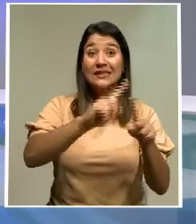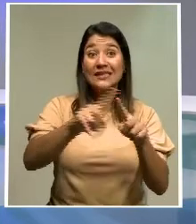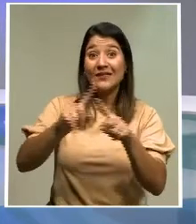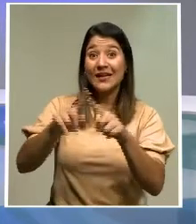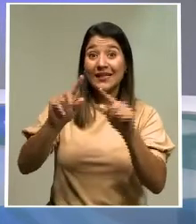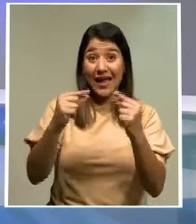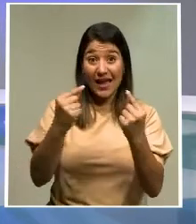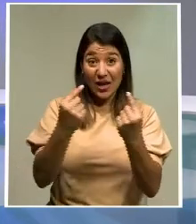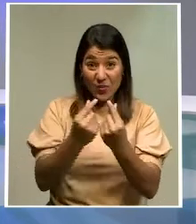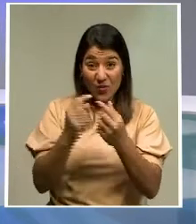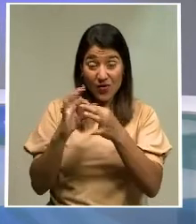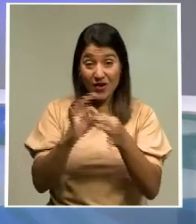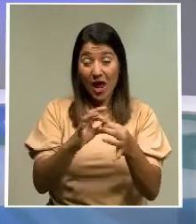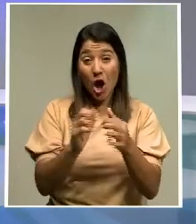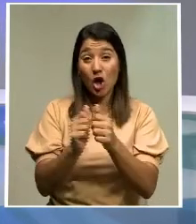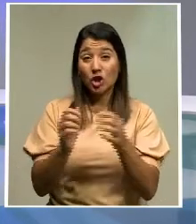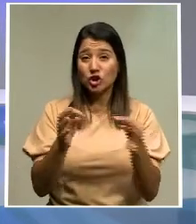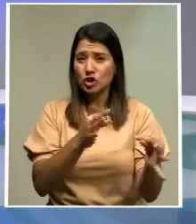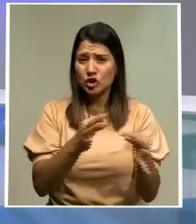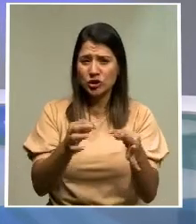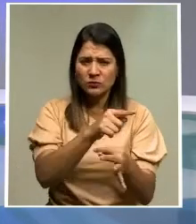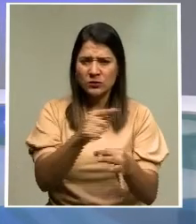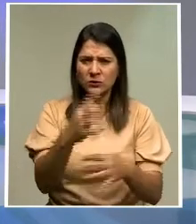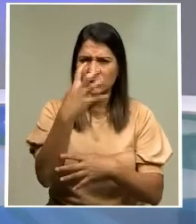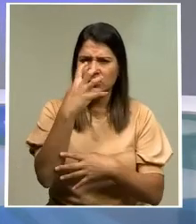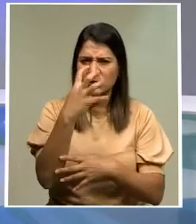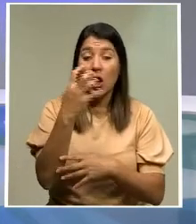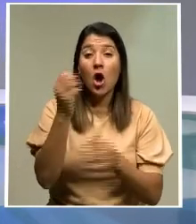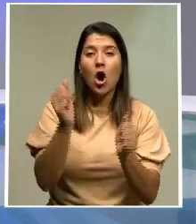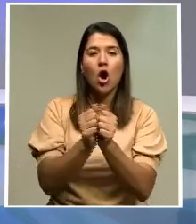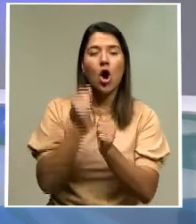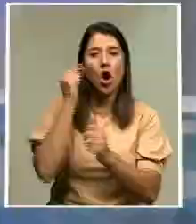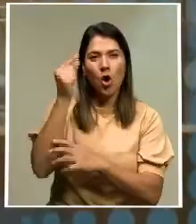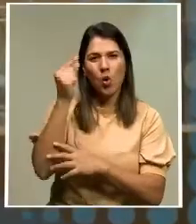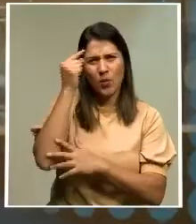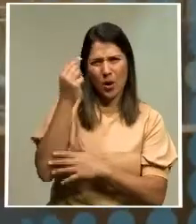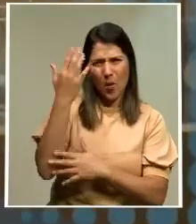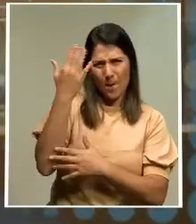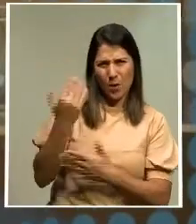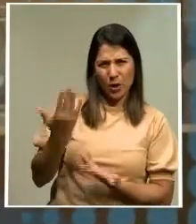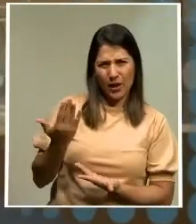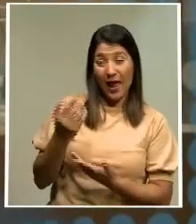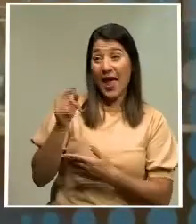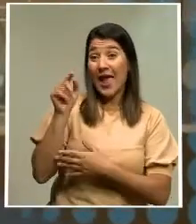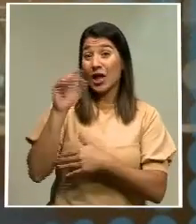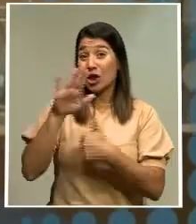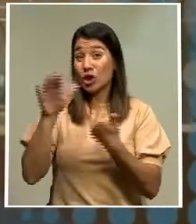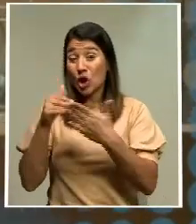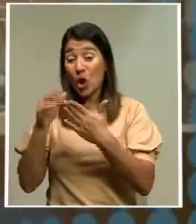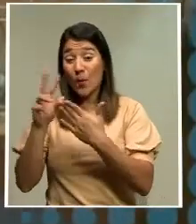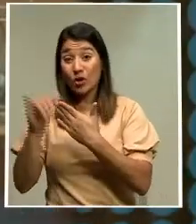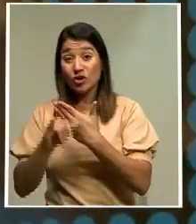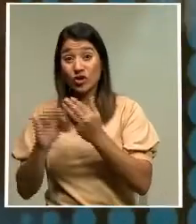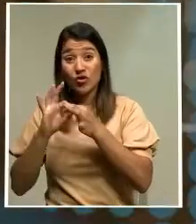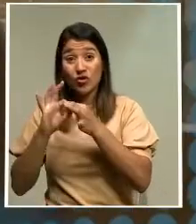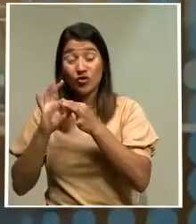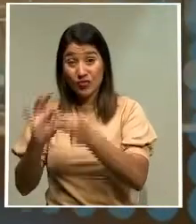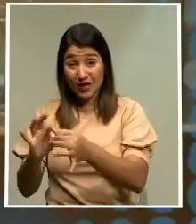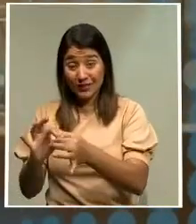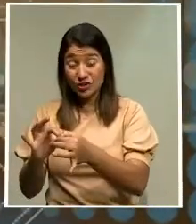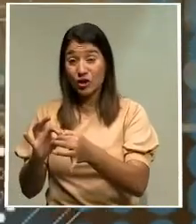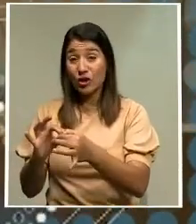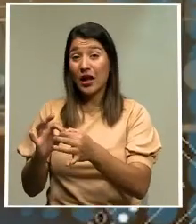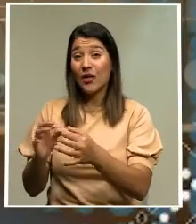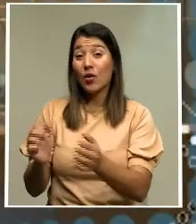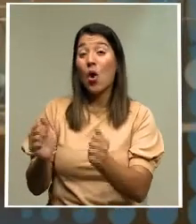del sector turismo están molestos con el gobierno porque desconvocó todos los proyectos de ley